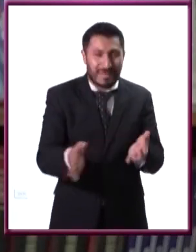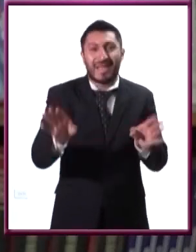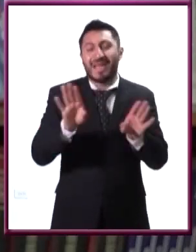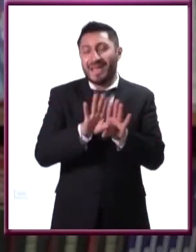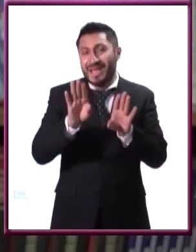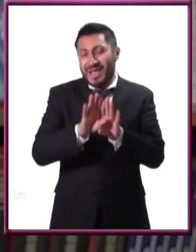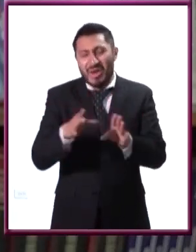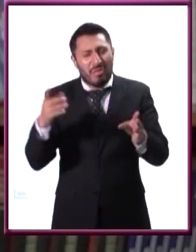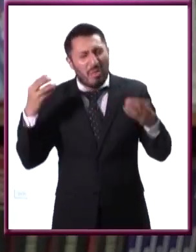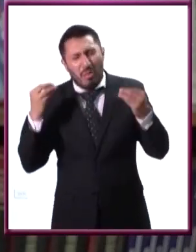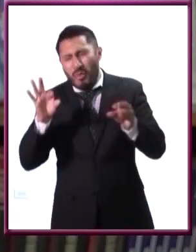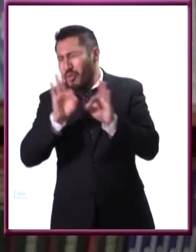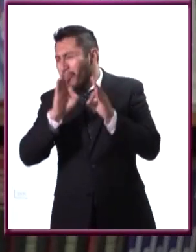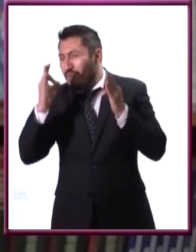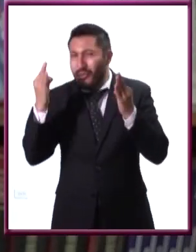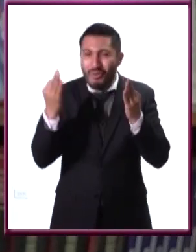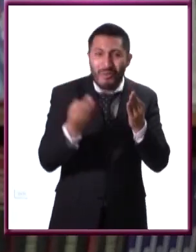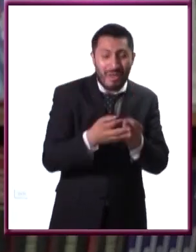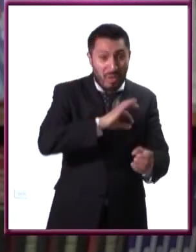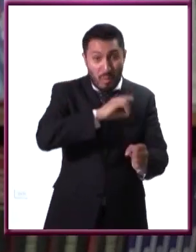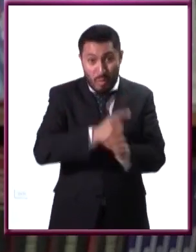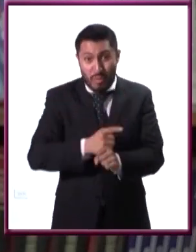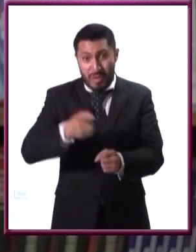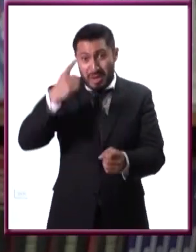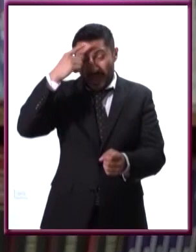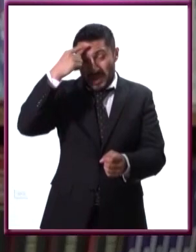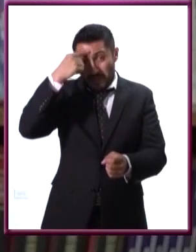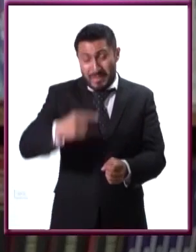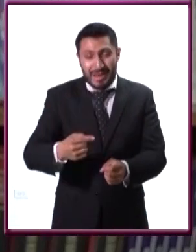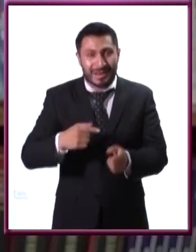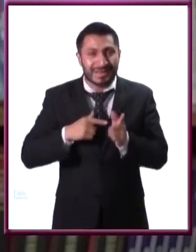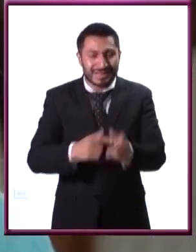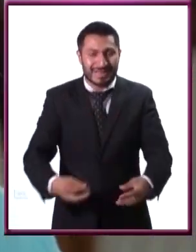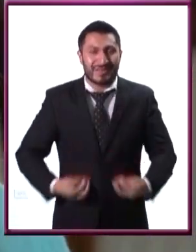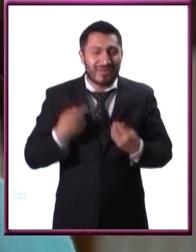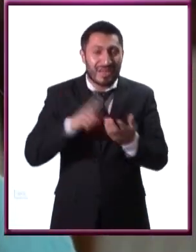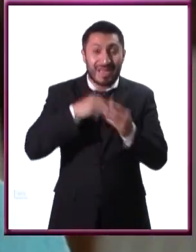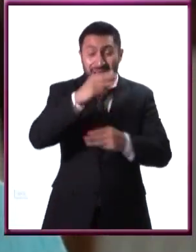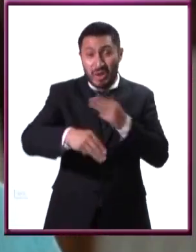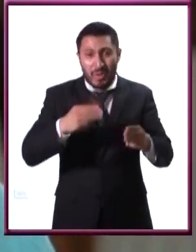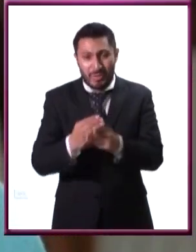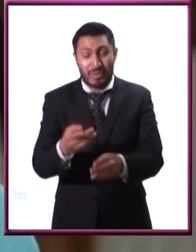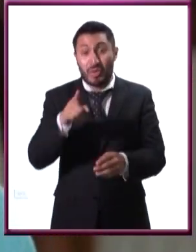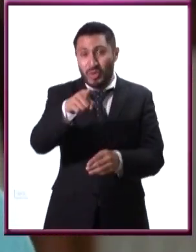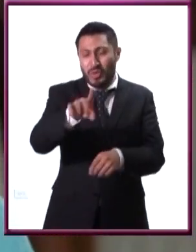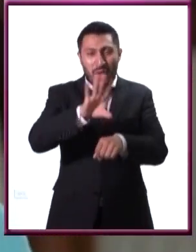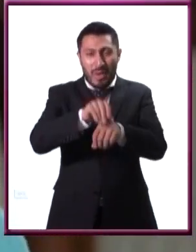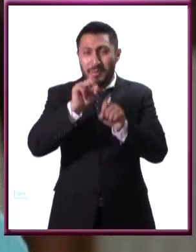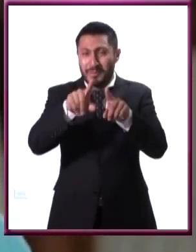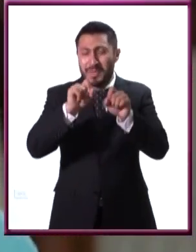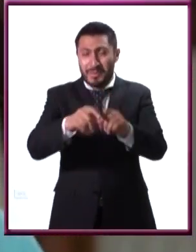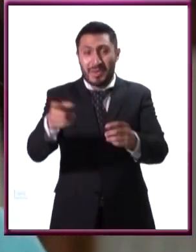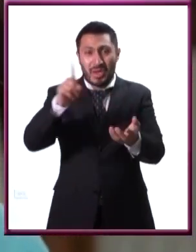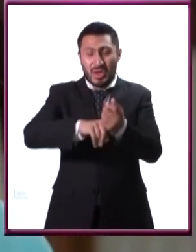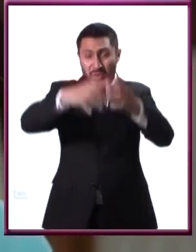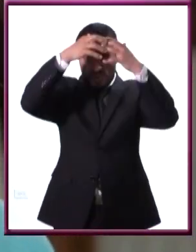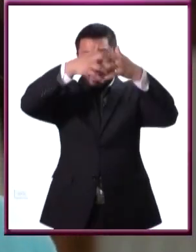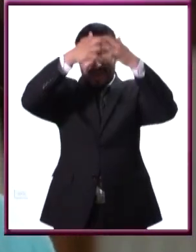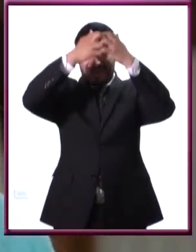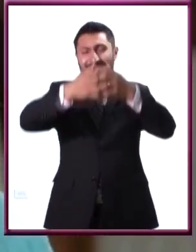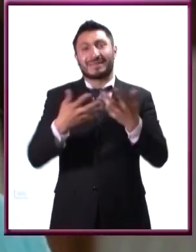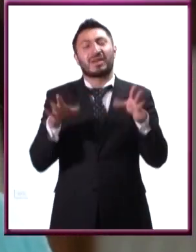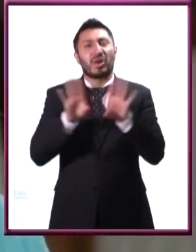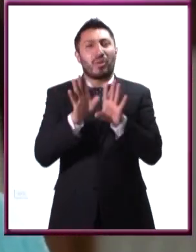para darnos pistas de las 1001 posibilidades de habitar este mundo. Deja que los circuitos neuronales tejan